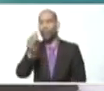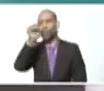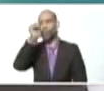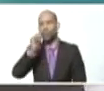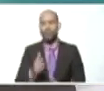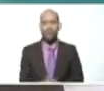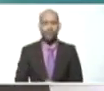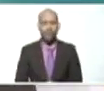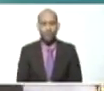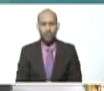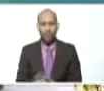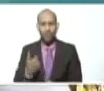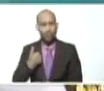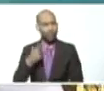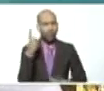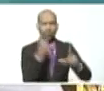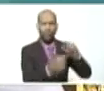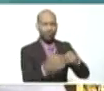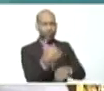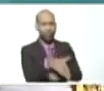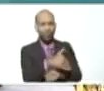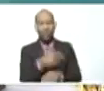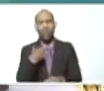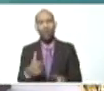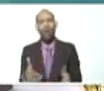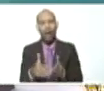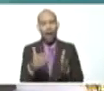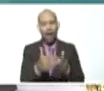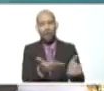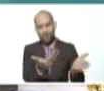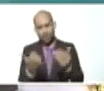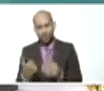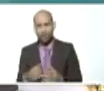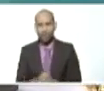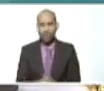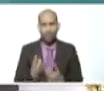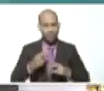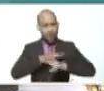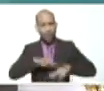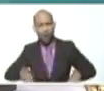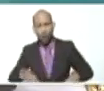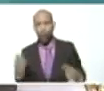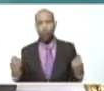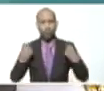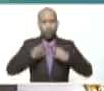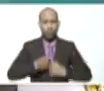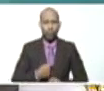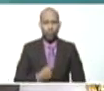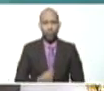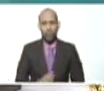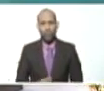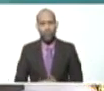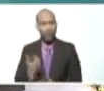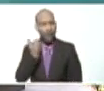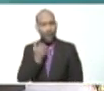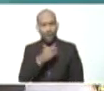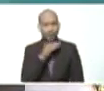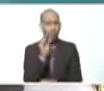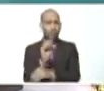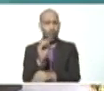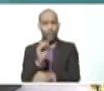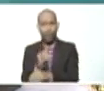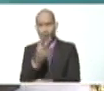beber, era forastero y me hospedaron, estuve desnudo y me vestieron, enfermo y